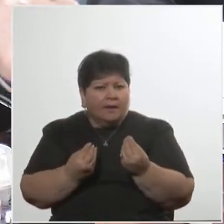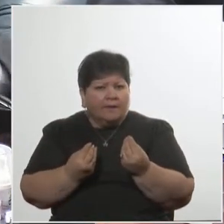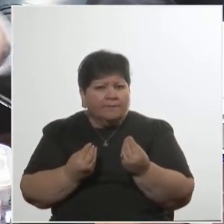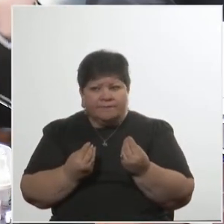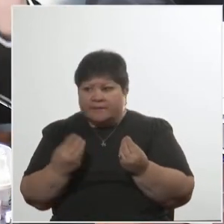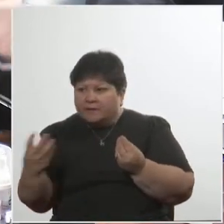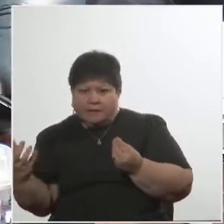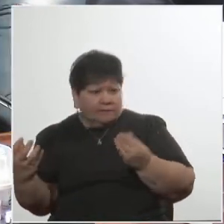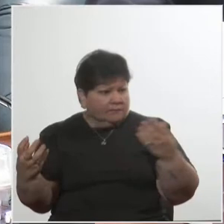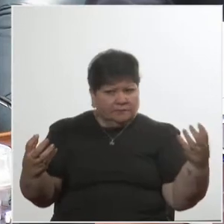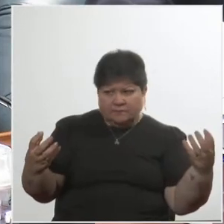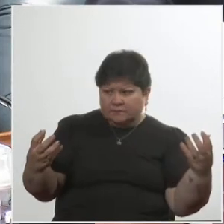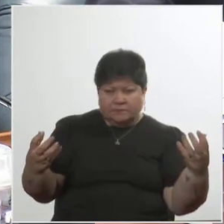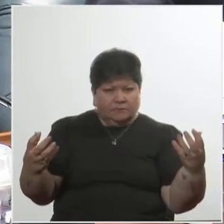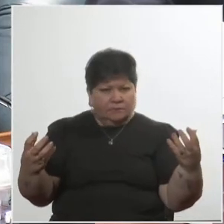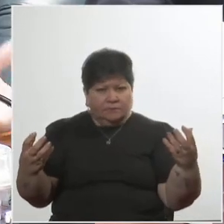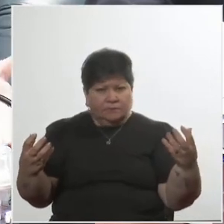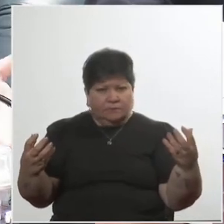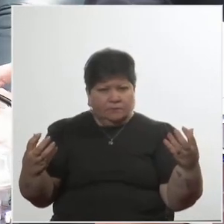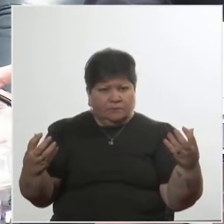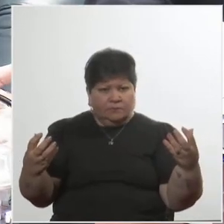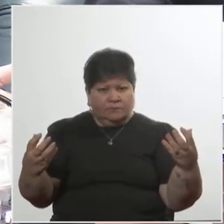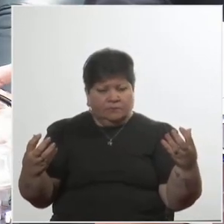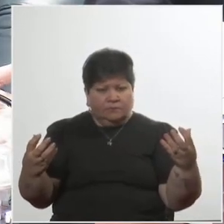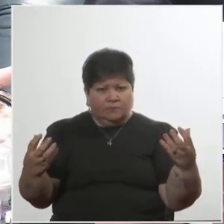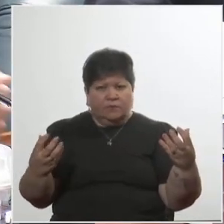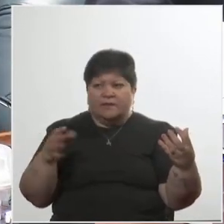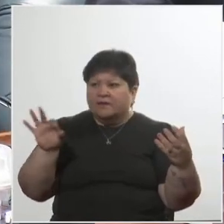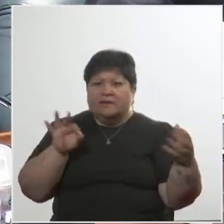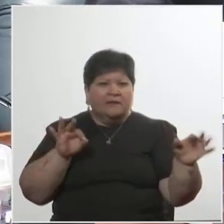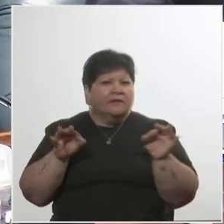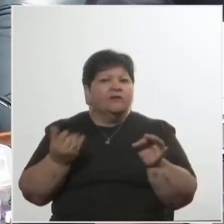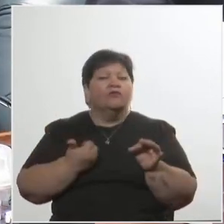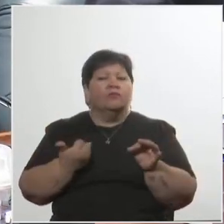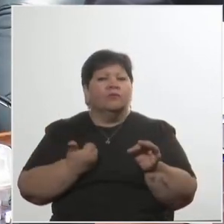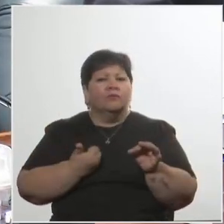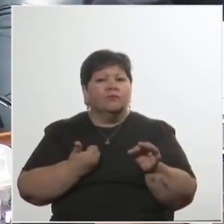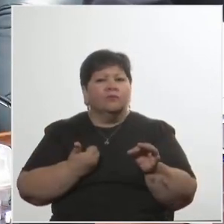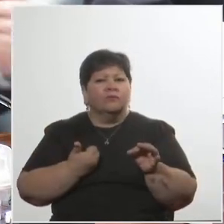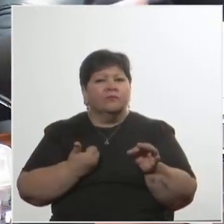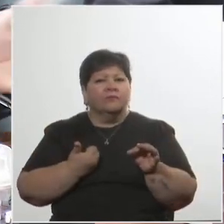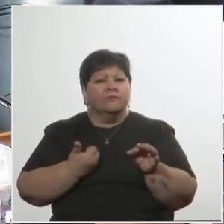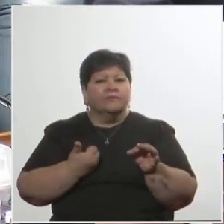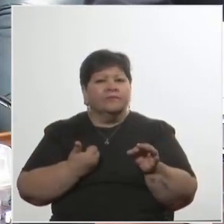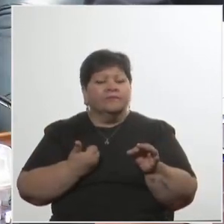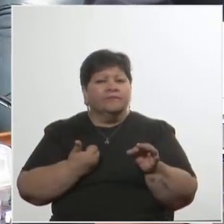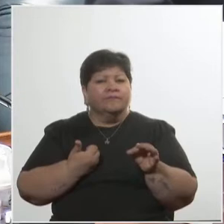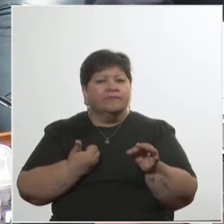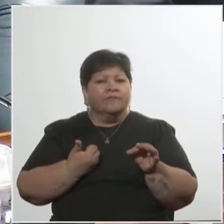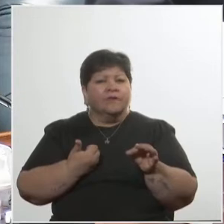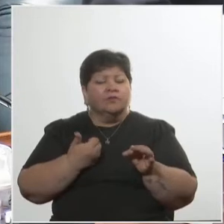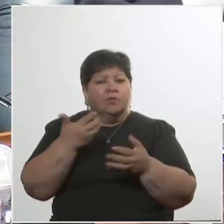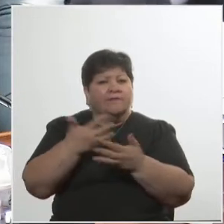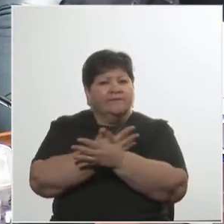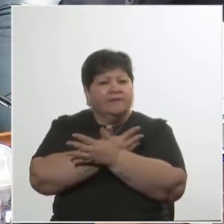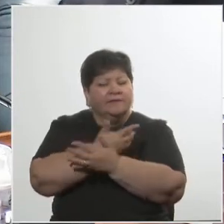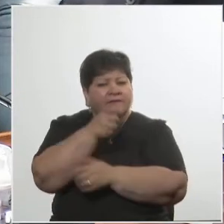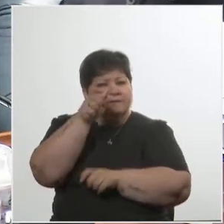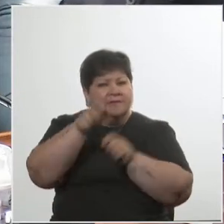de qué lado cómo la van a elegir son las víctimas de